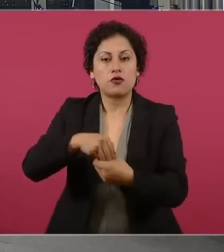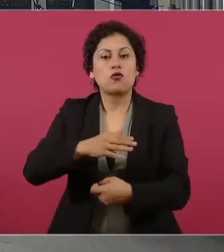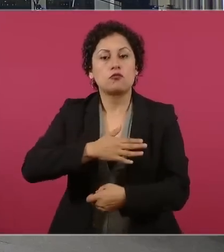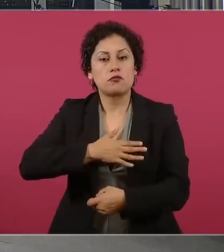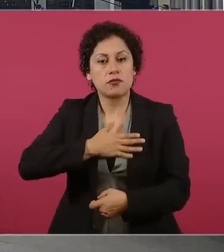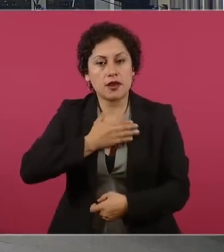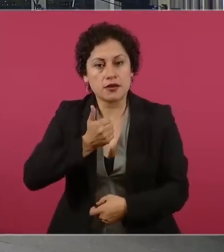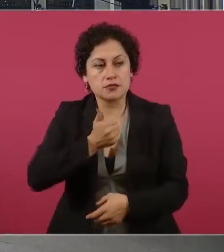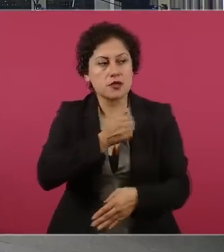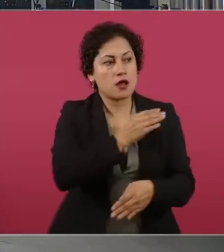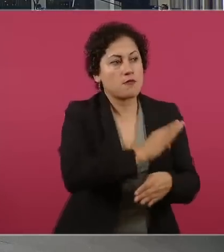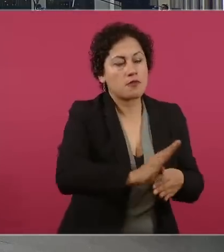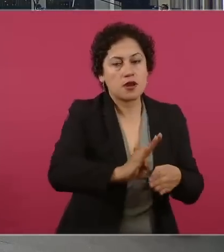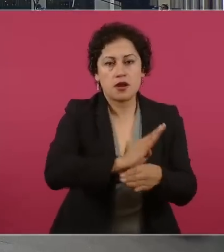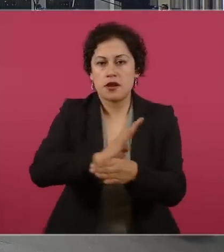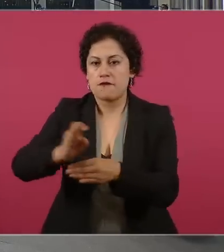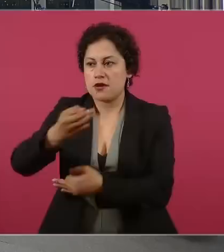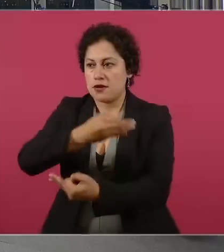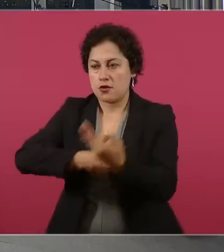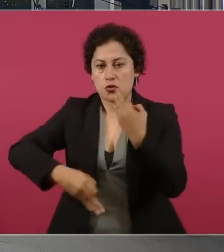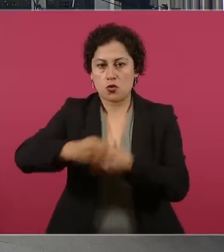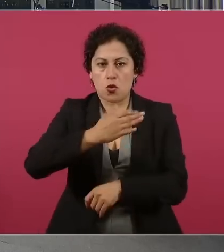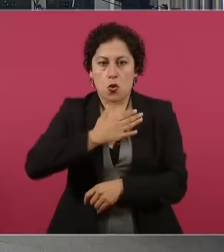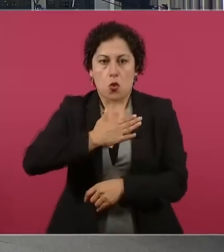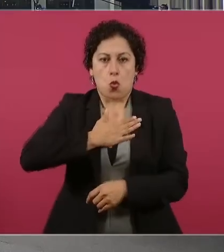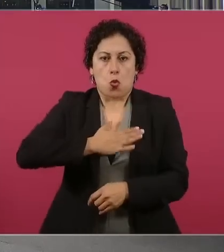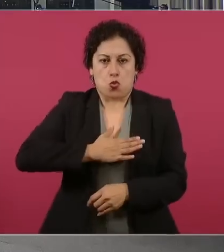progreso con justicia.